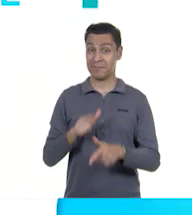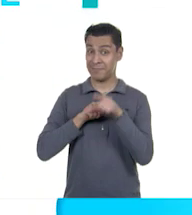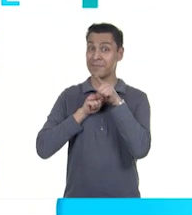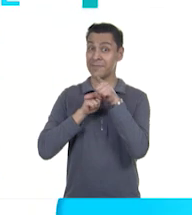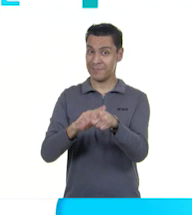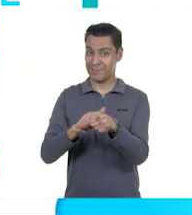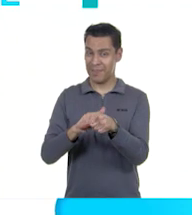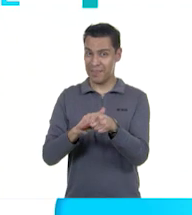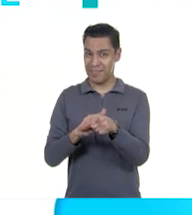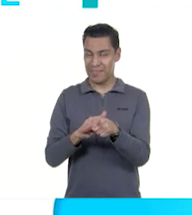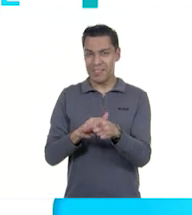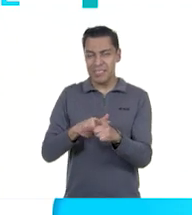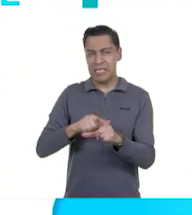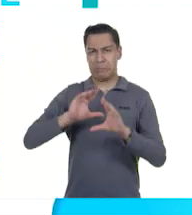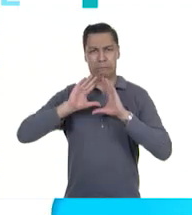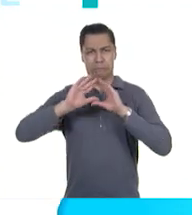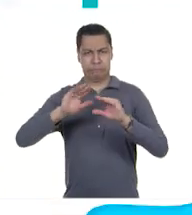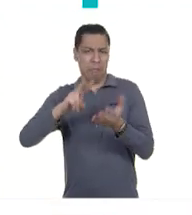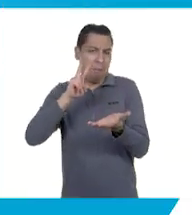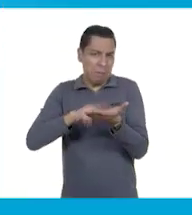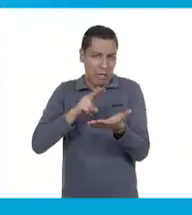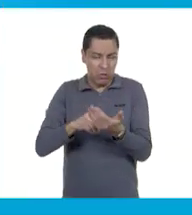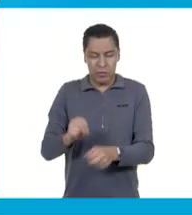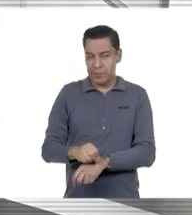Continuamos con educación socioemocional.